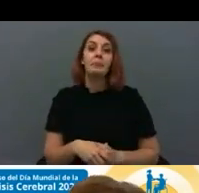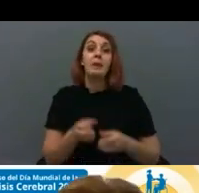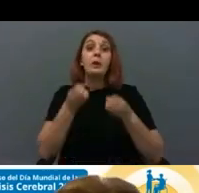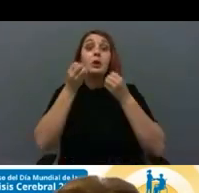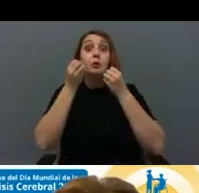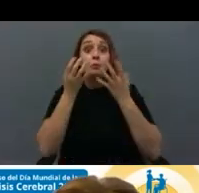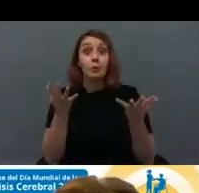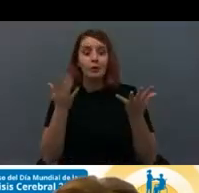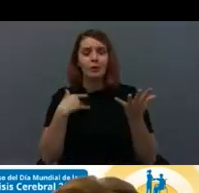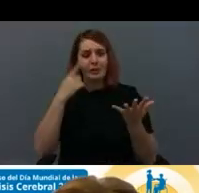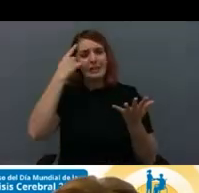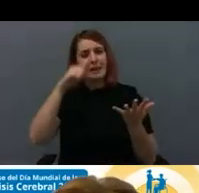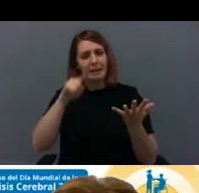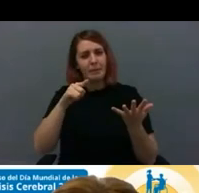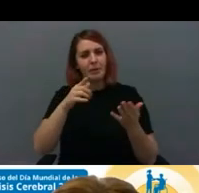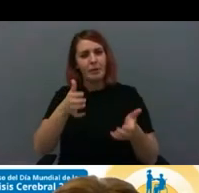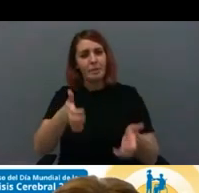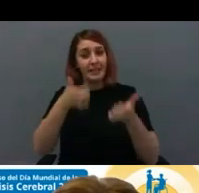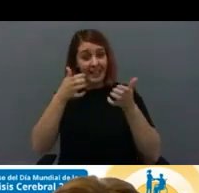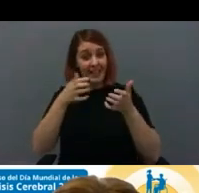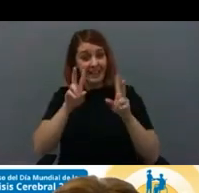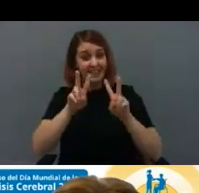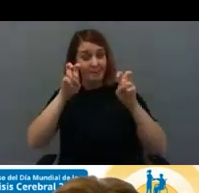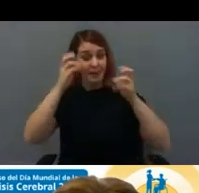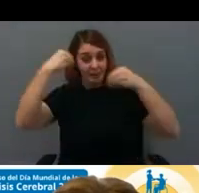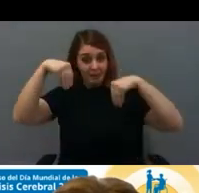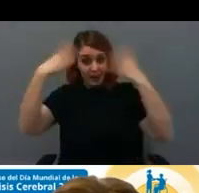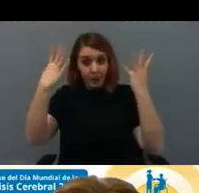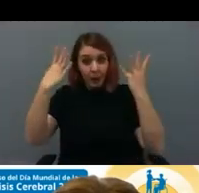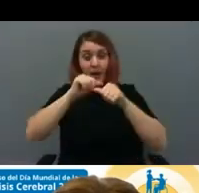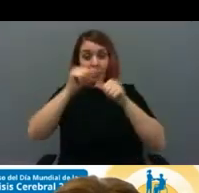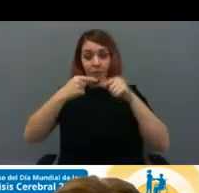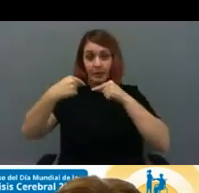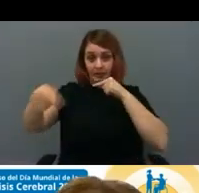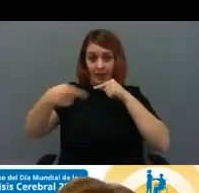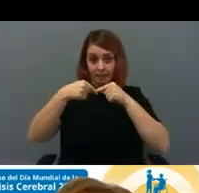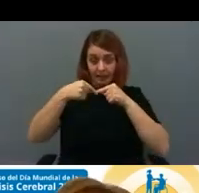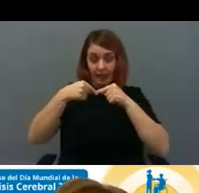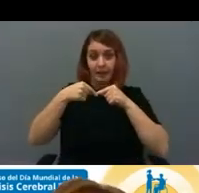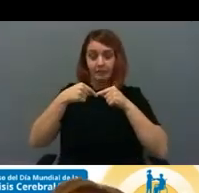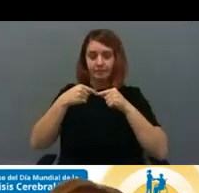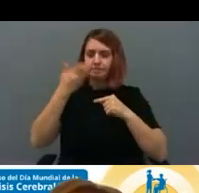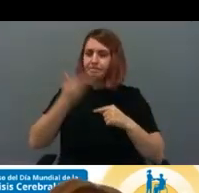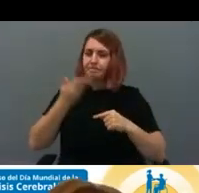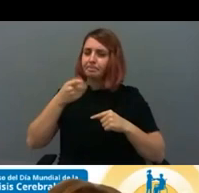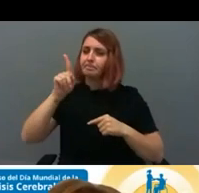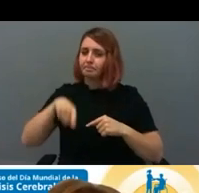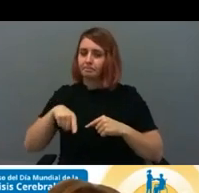aún siendo conscientes de las ventajas que ha tenido esta otra forma de trabajar de lo virtual, es importante